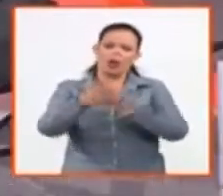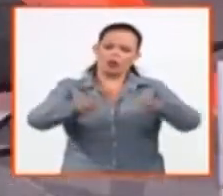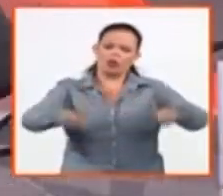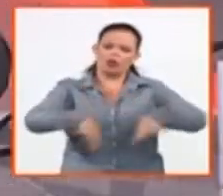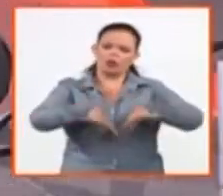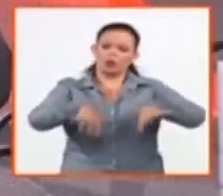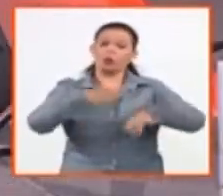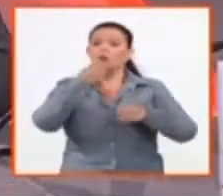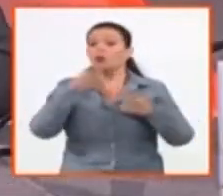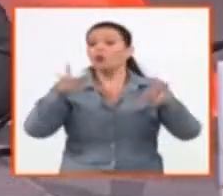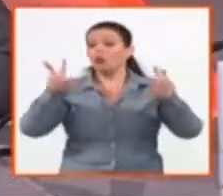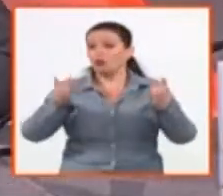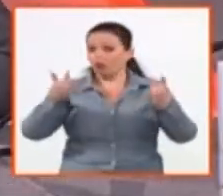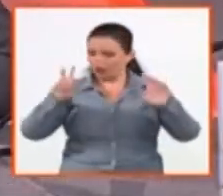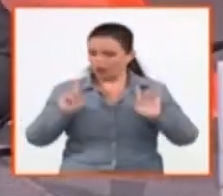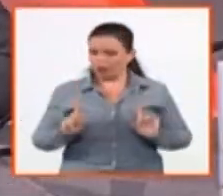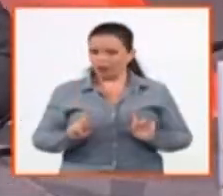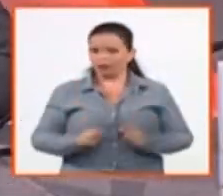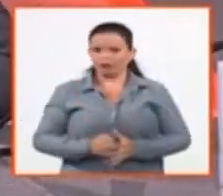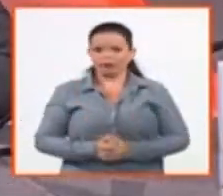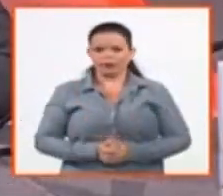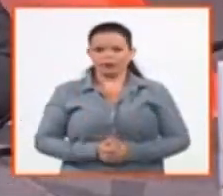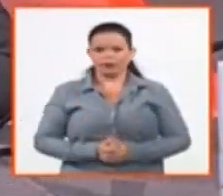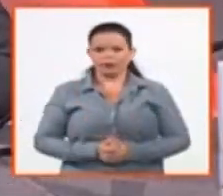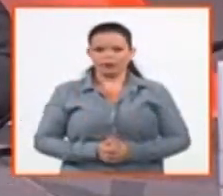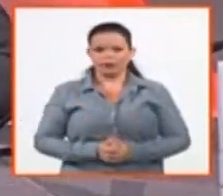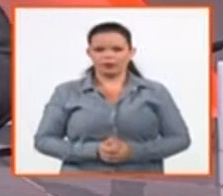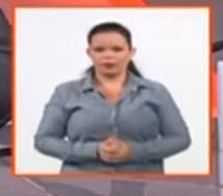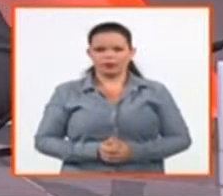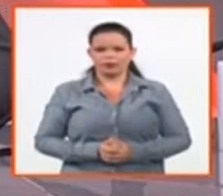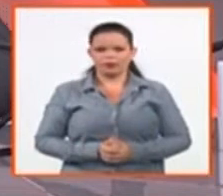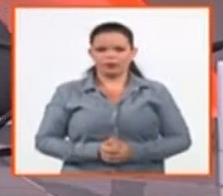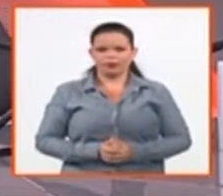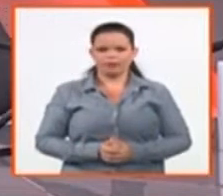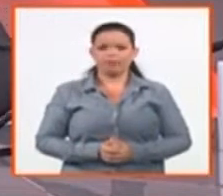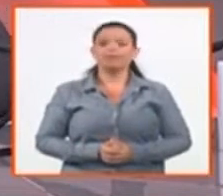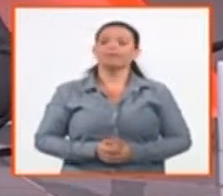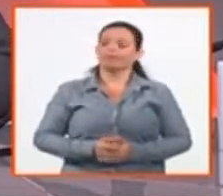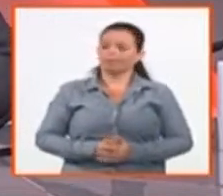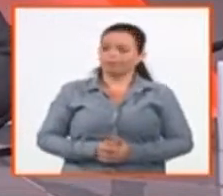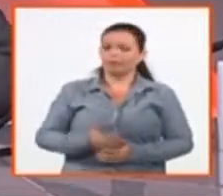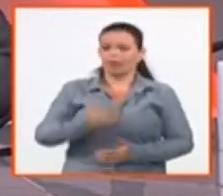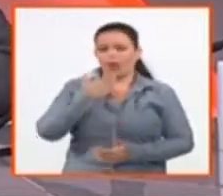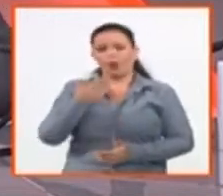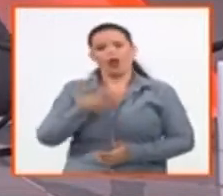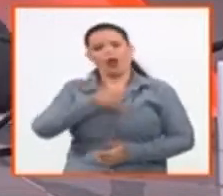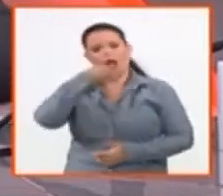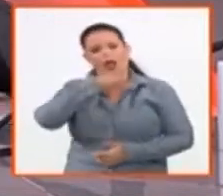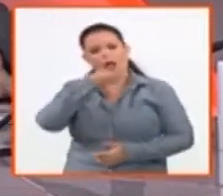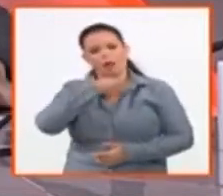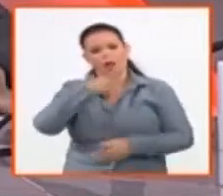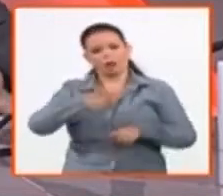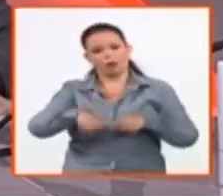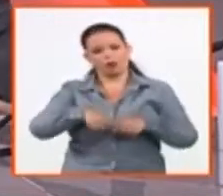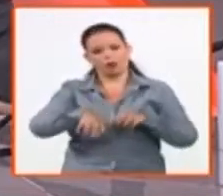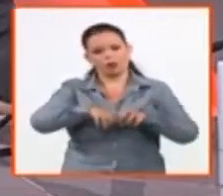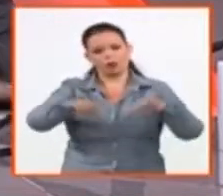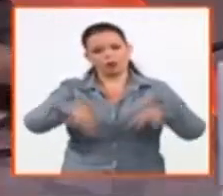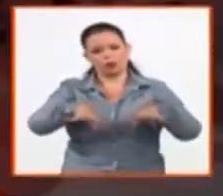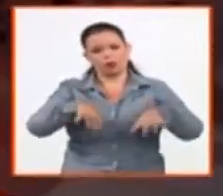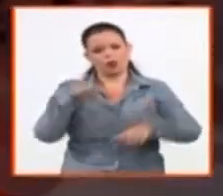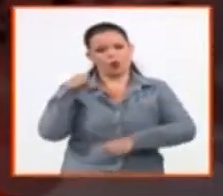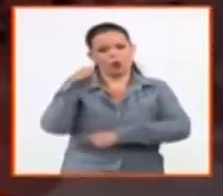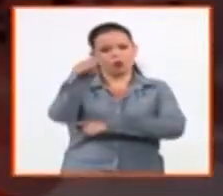menciona ese punto de las armas que están en manos de los talibanes, porque era por ahí por donde quería comenzar con Enrique, que por cierto, buenas le damos noches, la bienvenida.